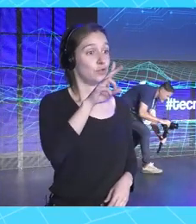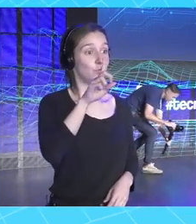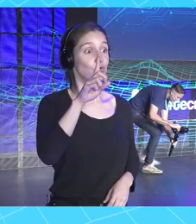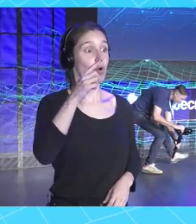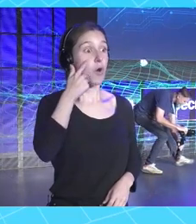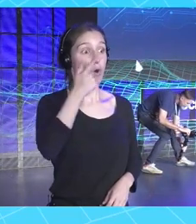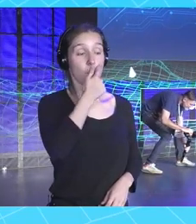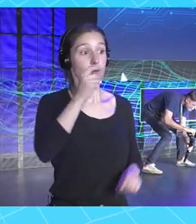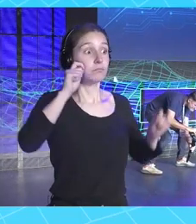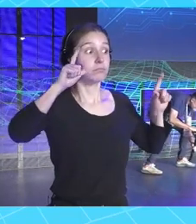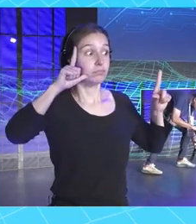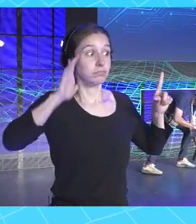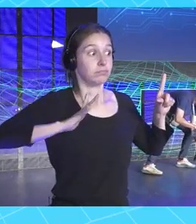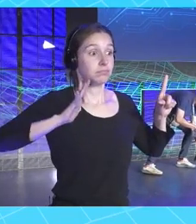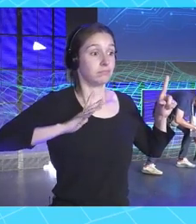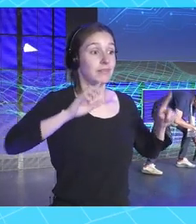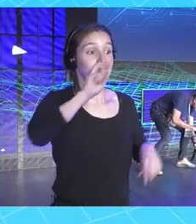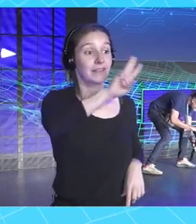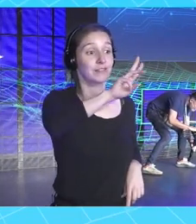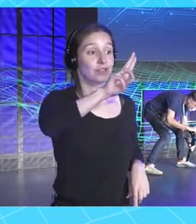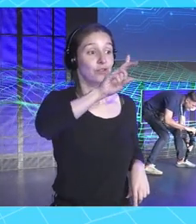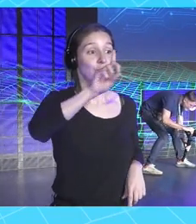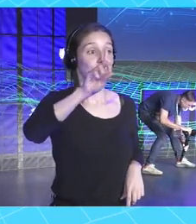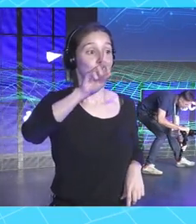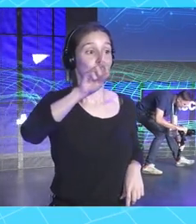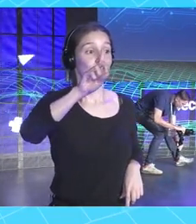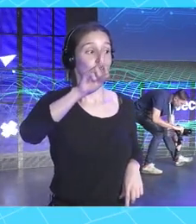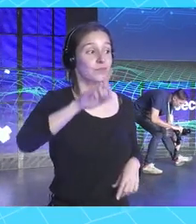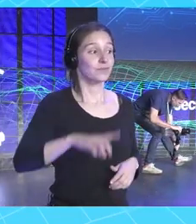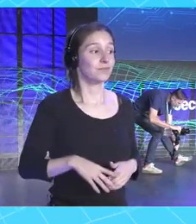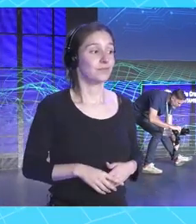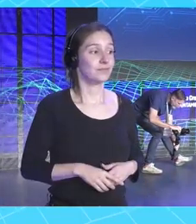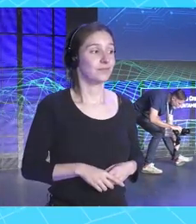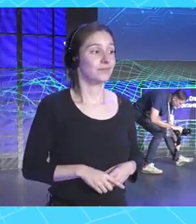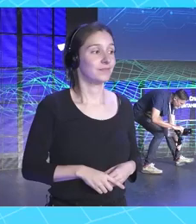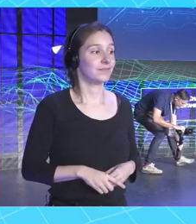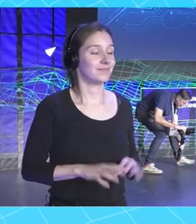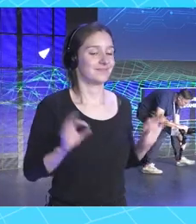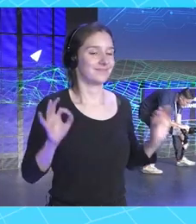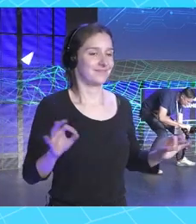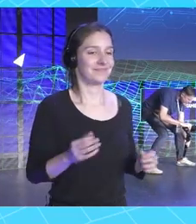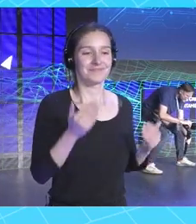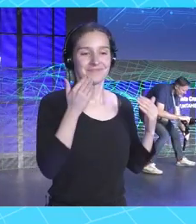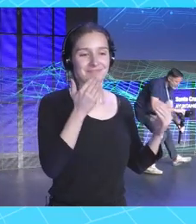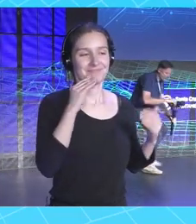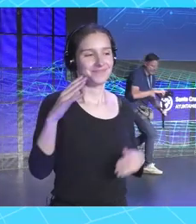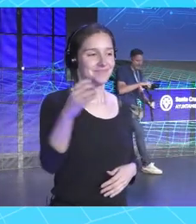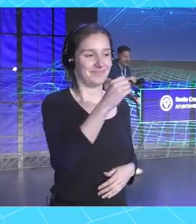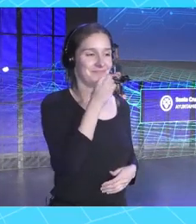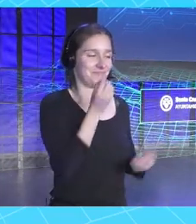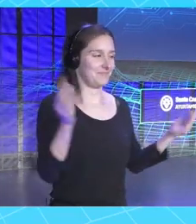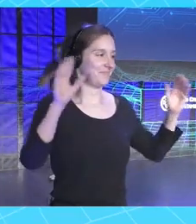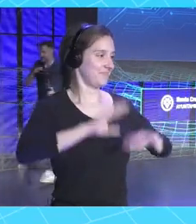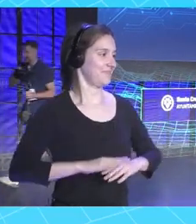favor tres dos uno Ahí va Muchísimas gracias a todos buenas